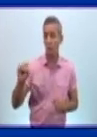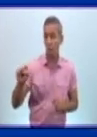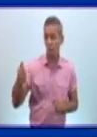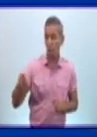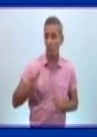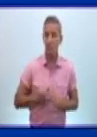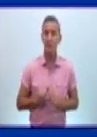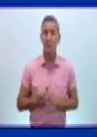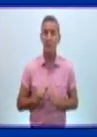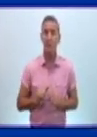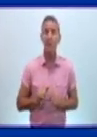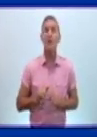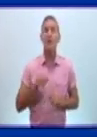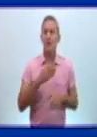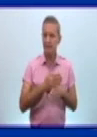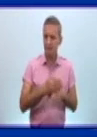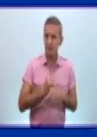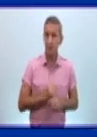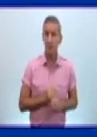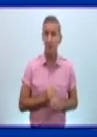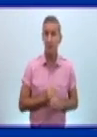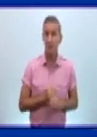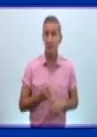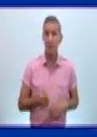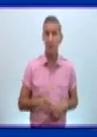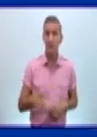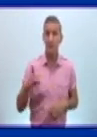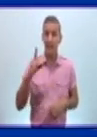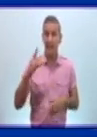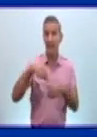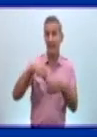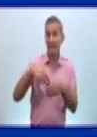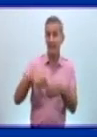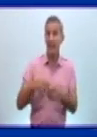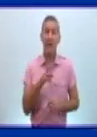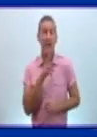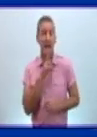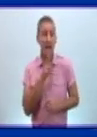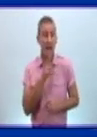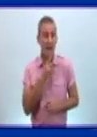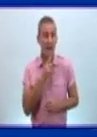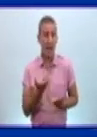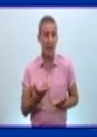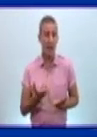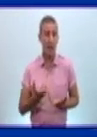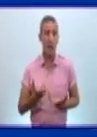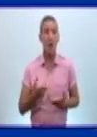nos están diciendo que el disolvente es el agua, es el que disuelve el